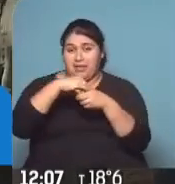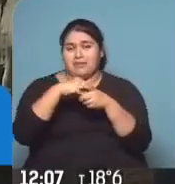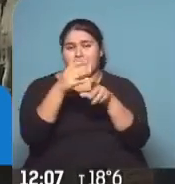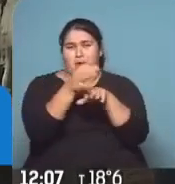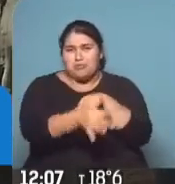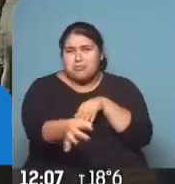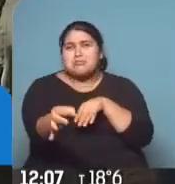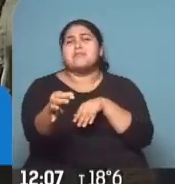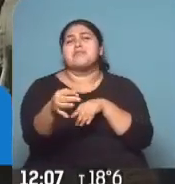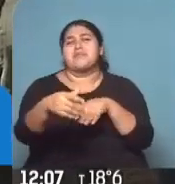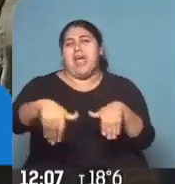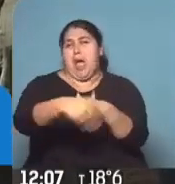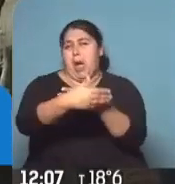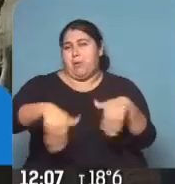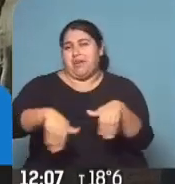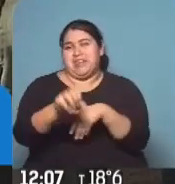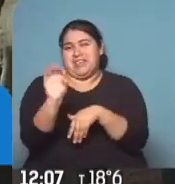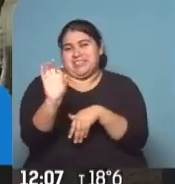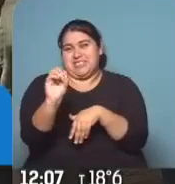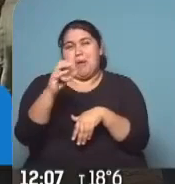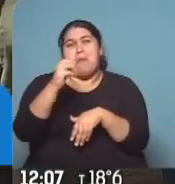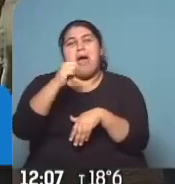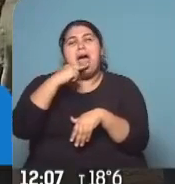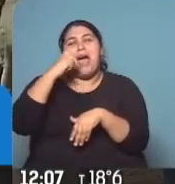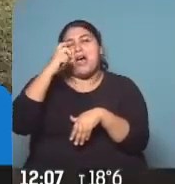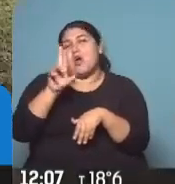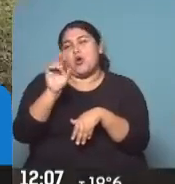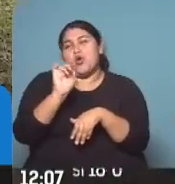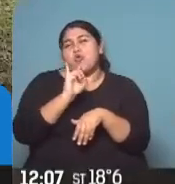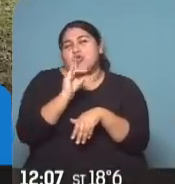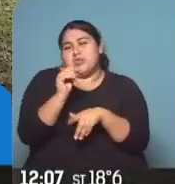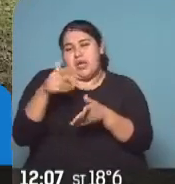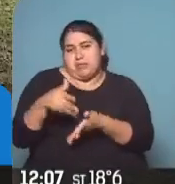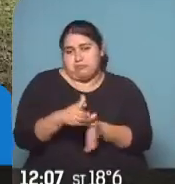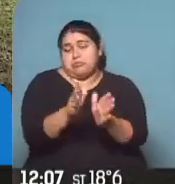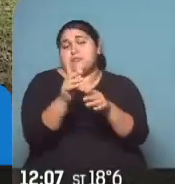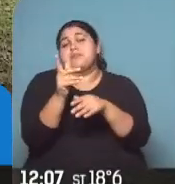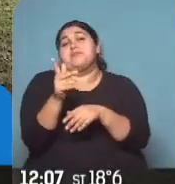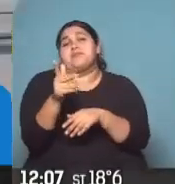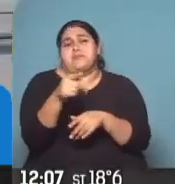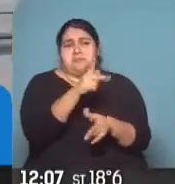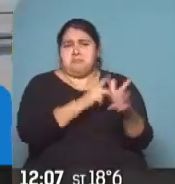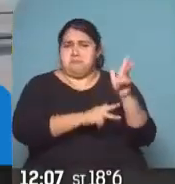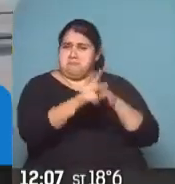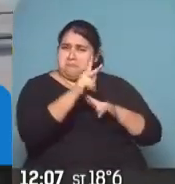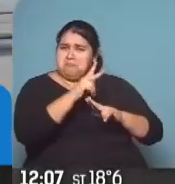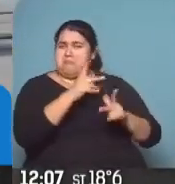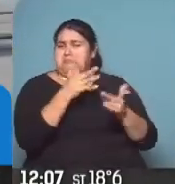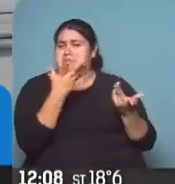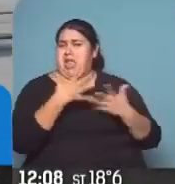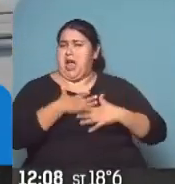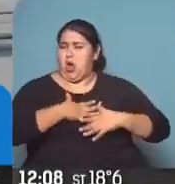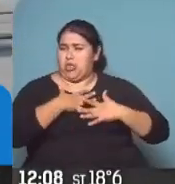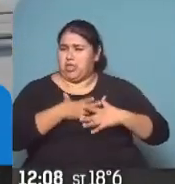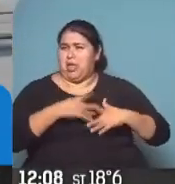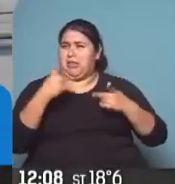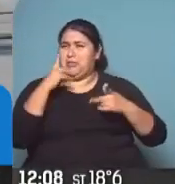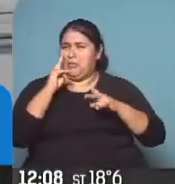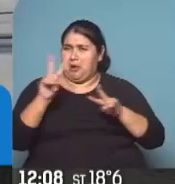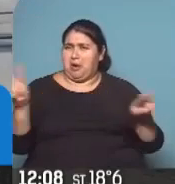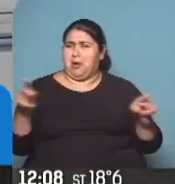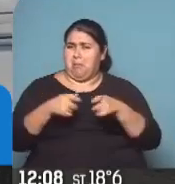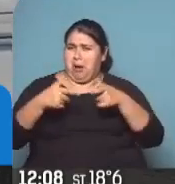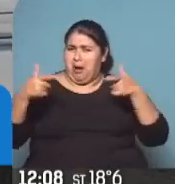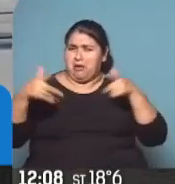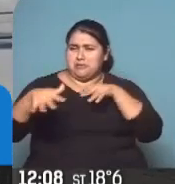a la avenida como le dicen ellos a la ruta y él las transmitía la alegría de ver el movimiento que va creciendo